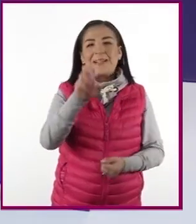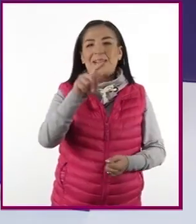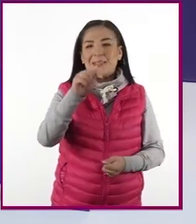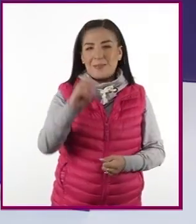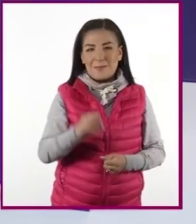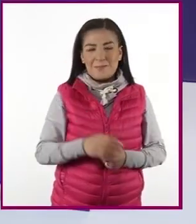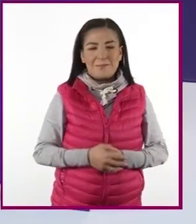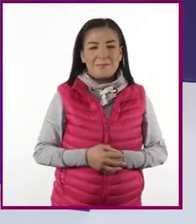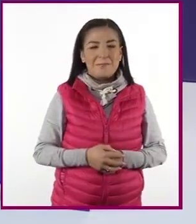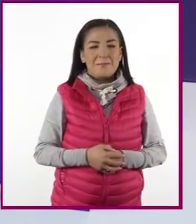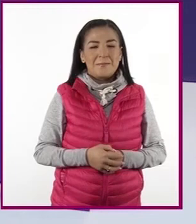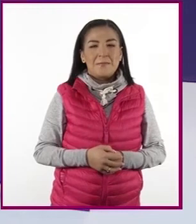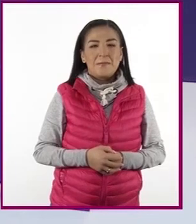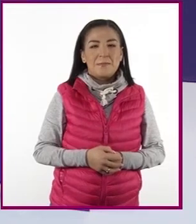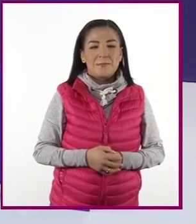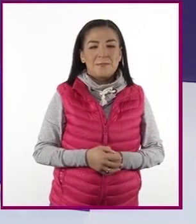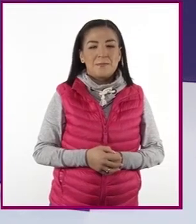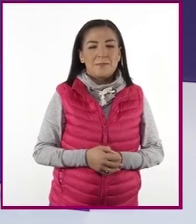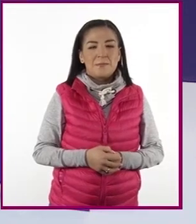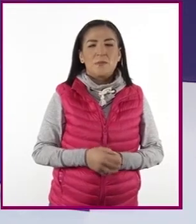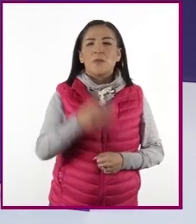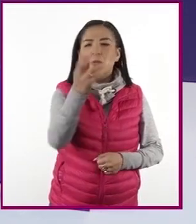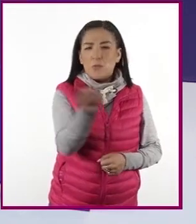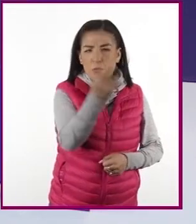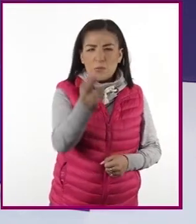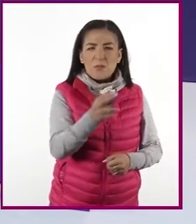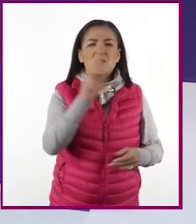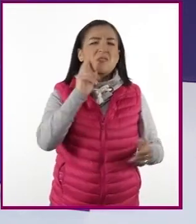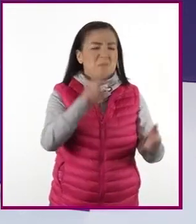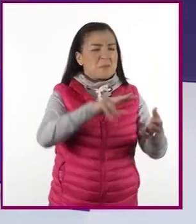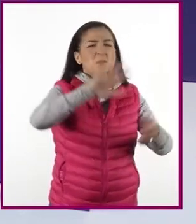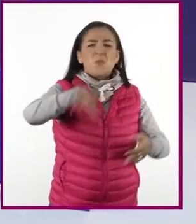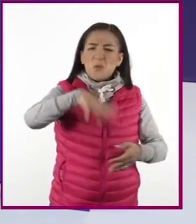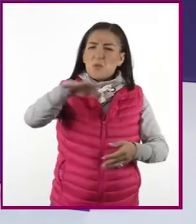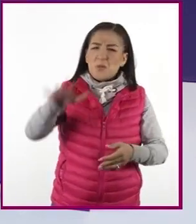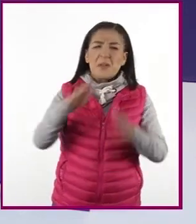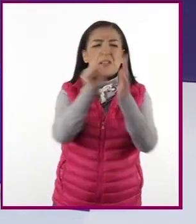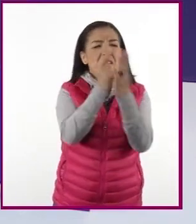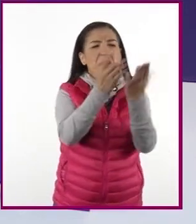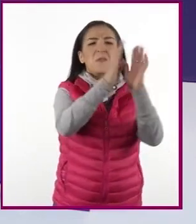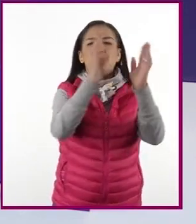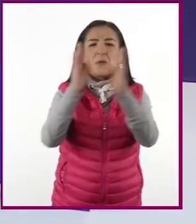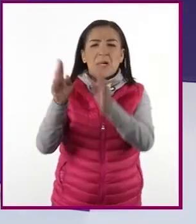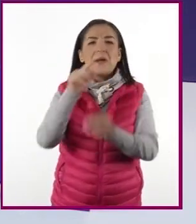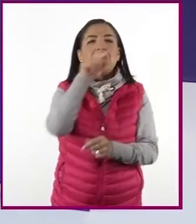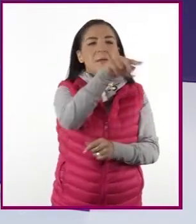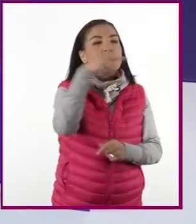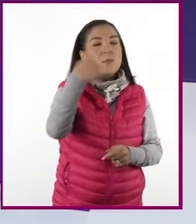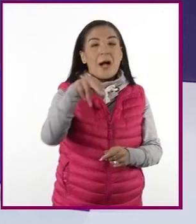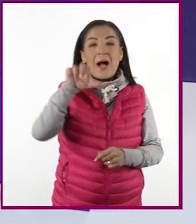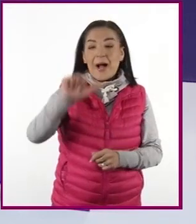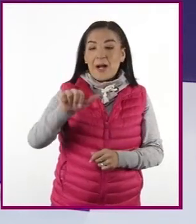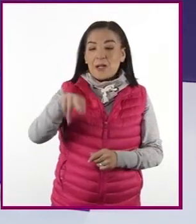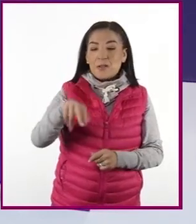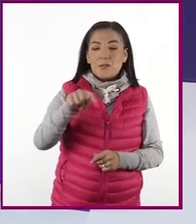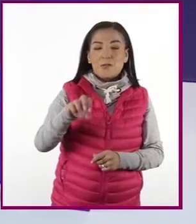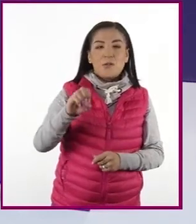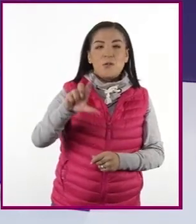Localicen diversas antologías y separen aquellas que contengan un